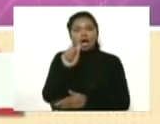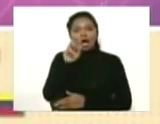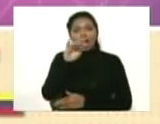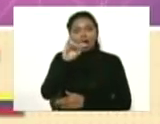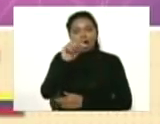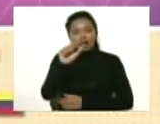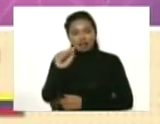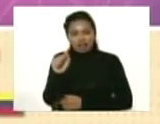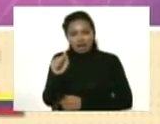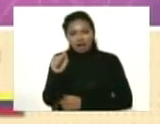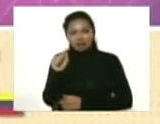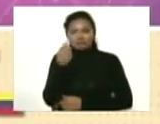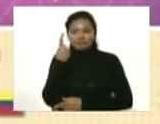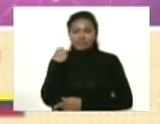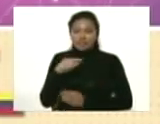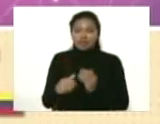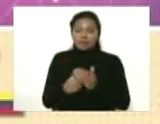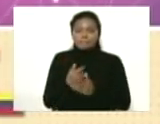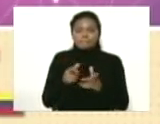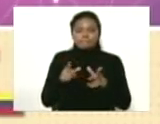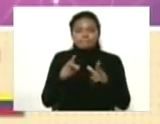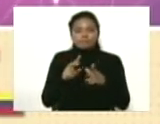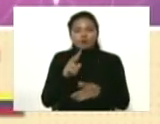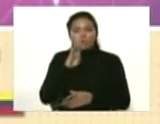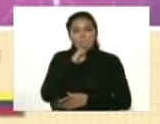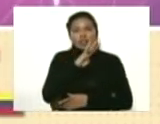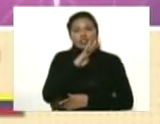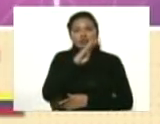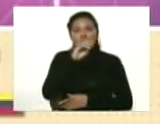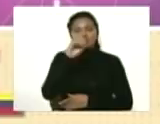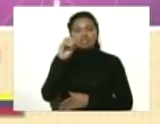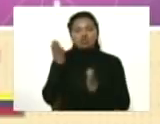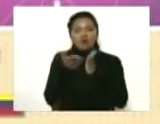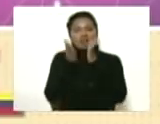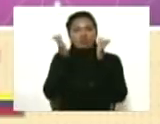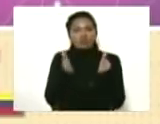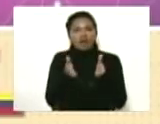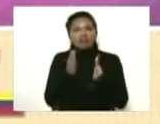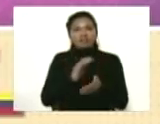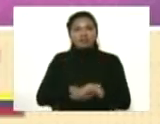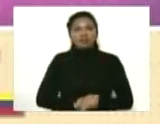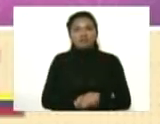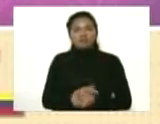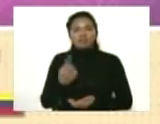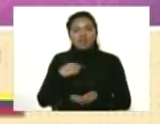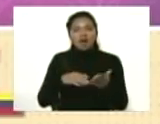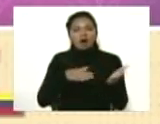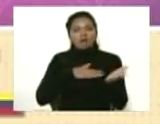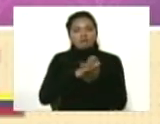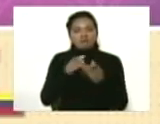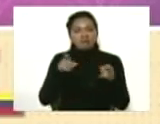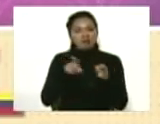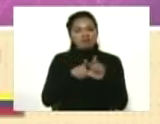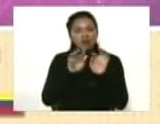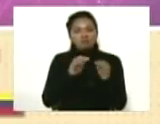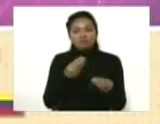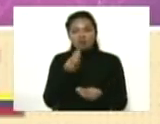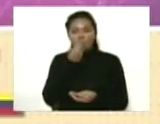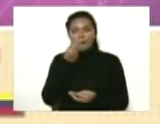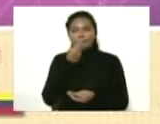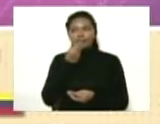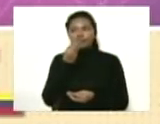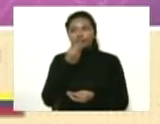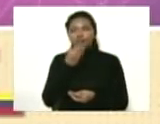que cuenta con una matrícula de 400 estudiantes, donde se les garantiza una